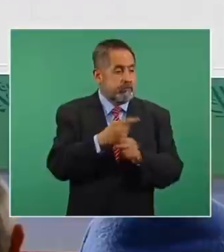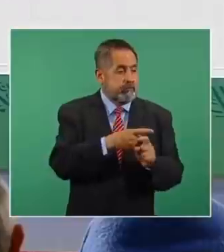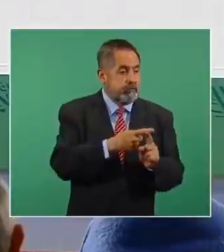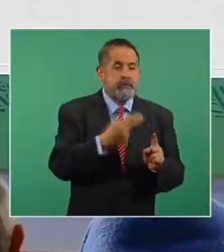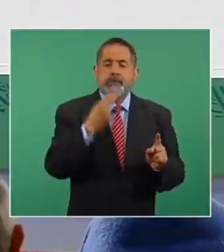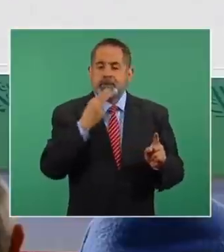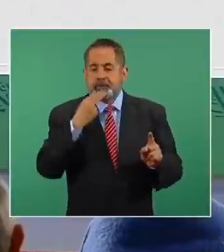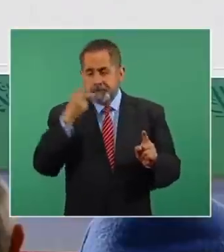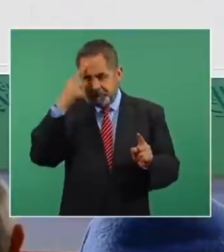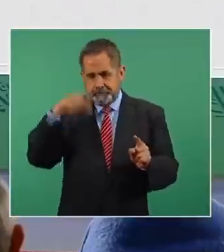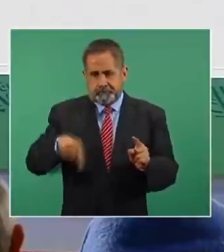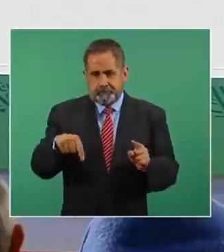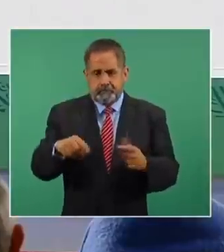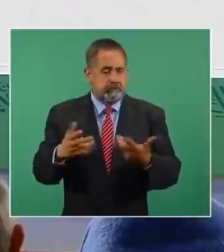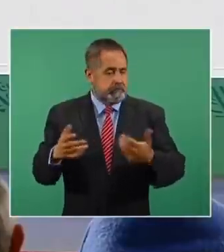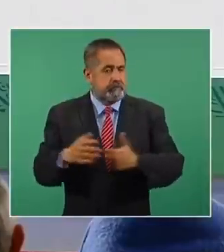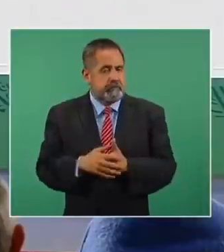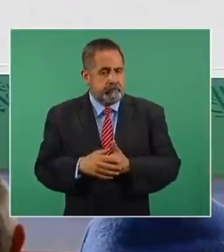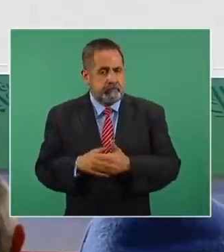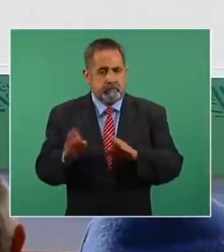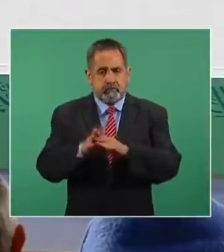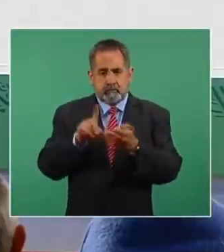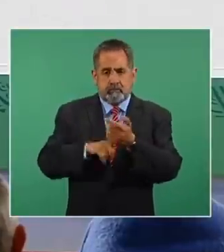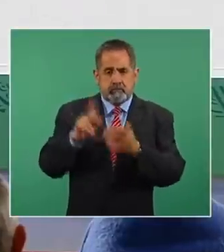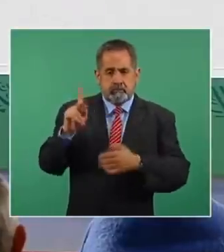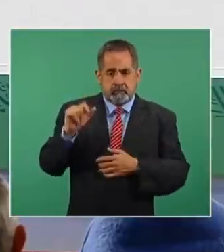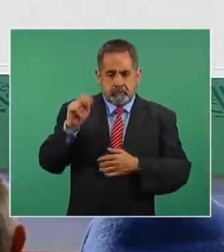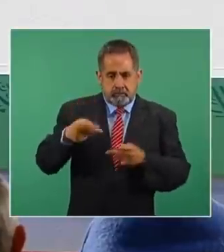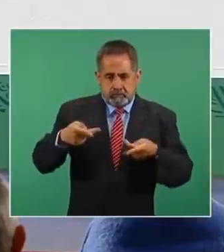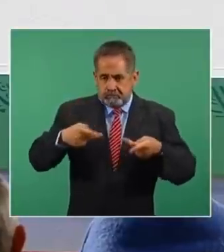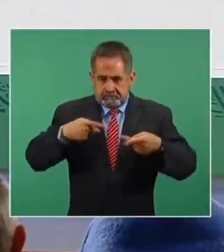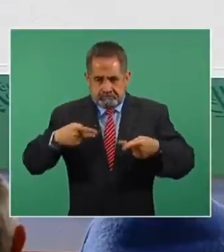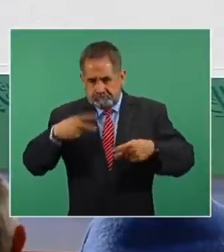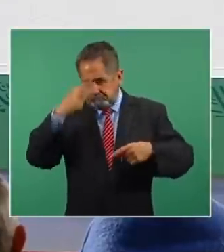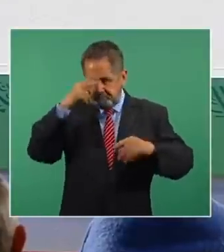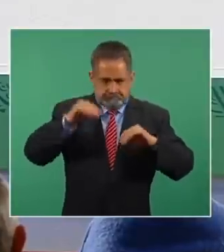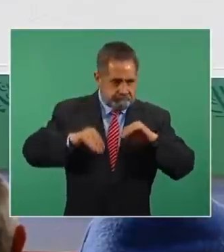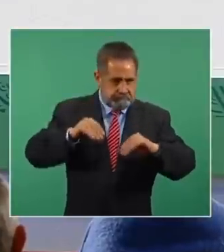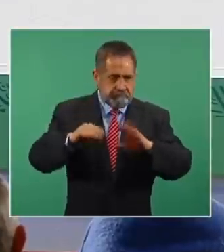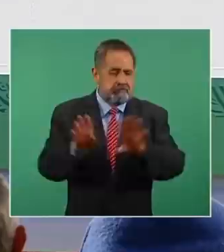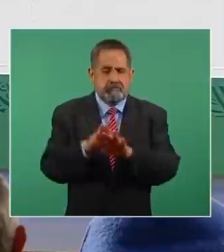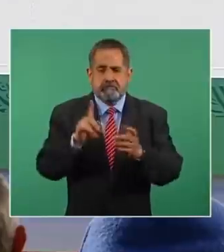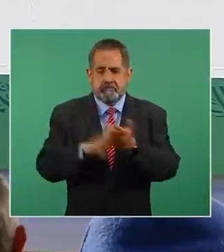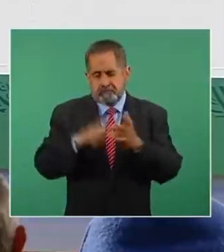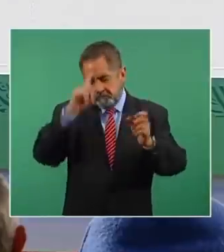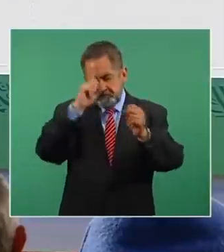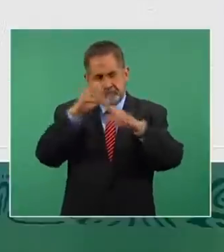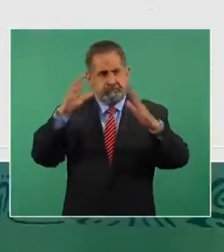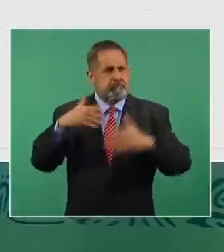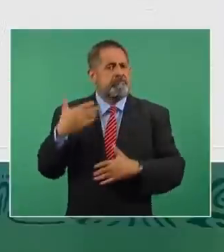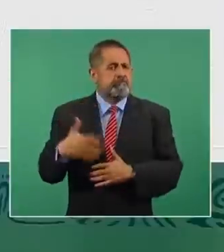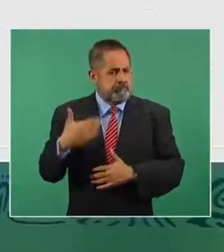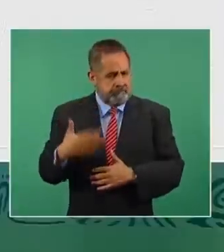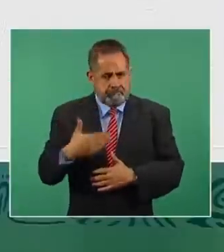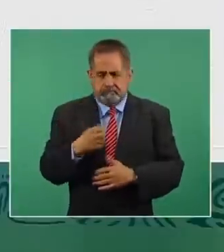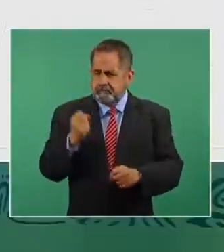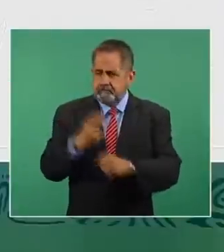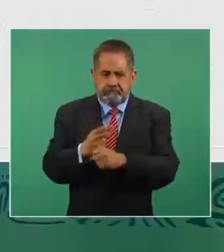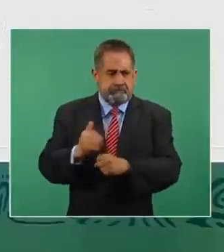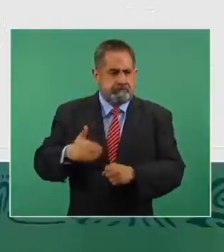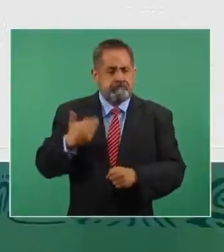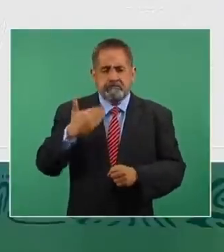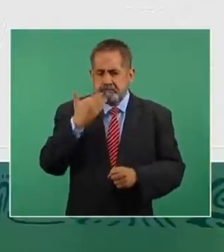Entonces, ha habido en la conducción de la Estrategia de México, sin duda alguna, una visión importante y oportuna